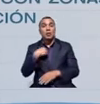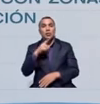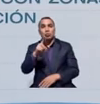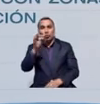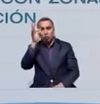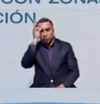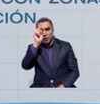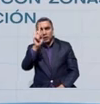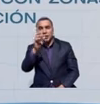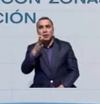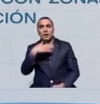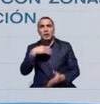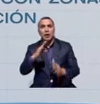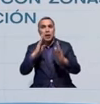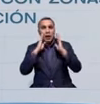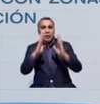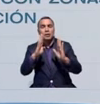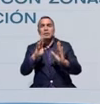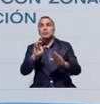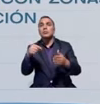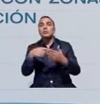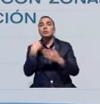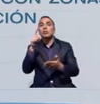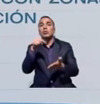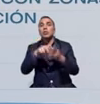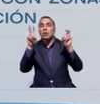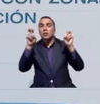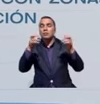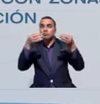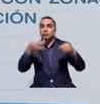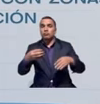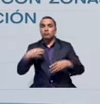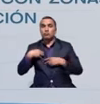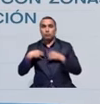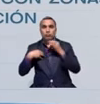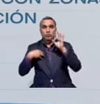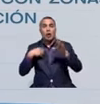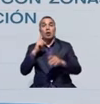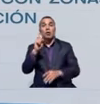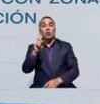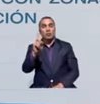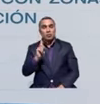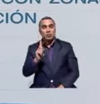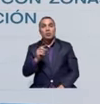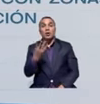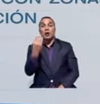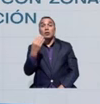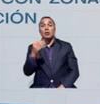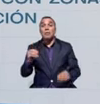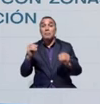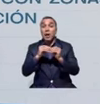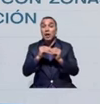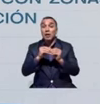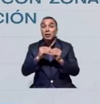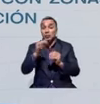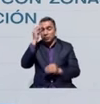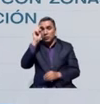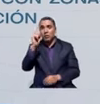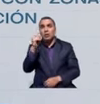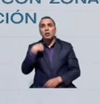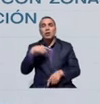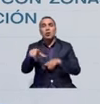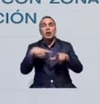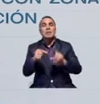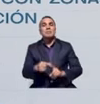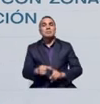cuenta con un hospital que está atendiendo exclusivamente el caso confirmado de esa enfermedad, más 14 adicionales que cuentan con